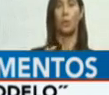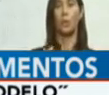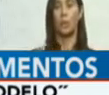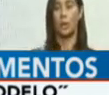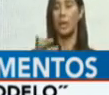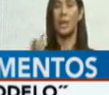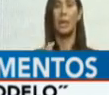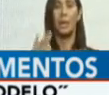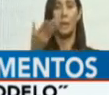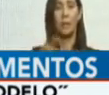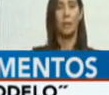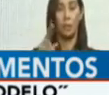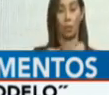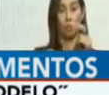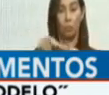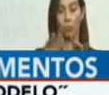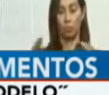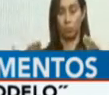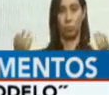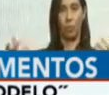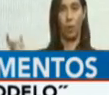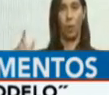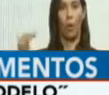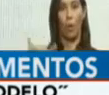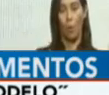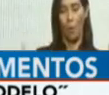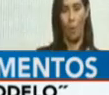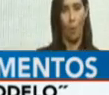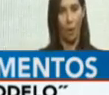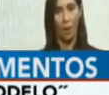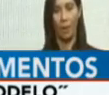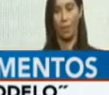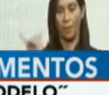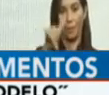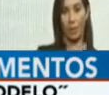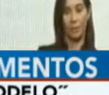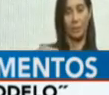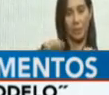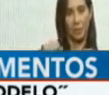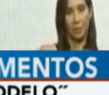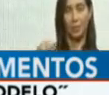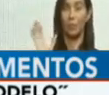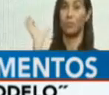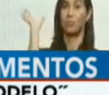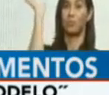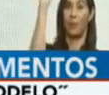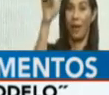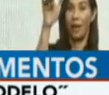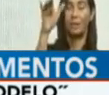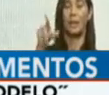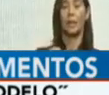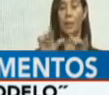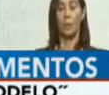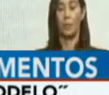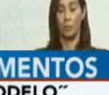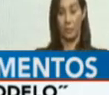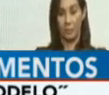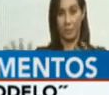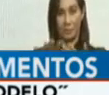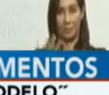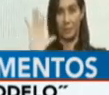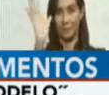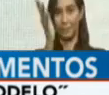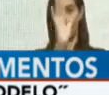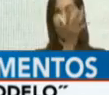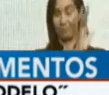de juego, con cancha de baloncesto, parqueos para vehículos y motores, además de una amplia área verde expandida